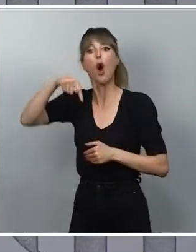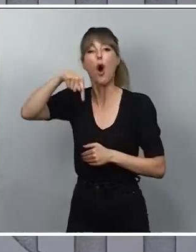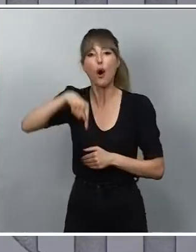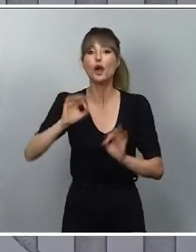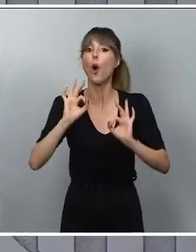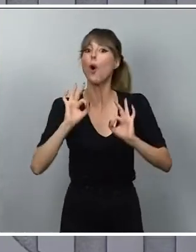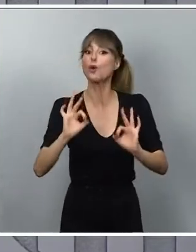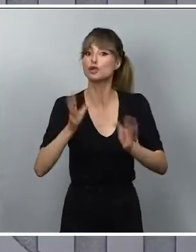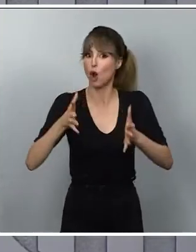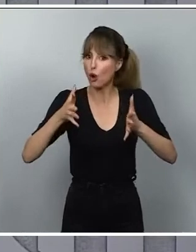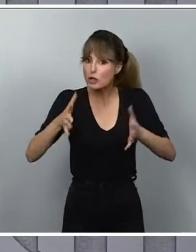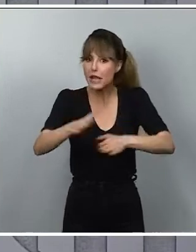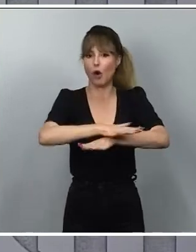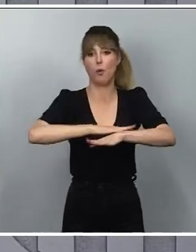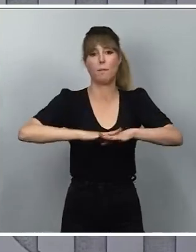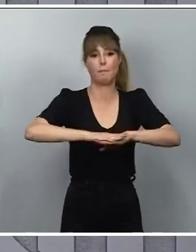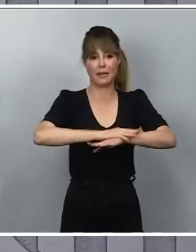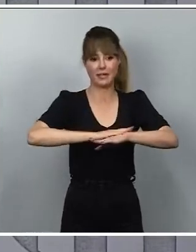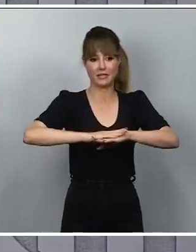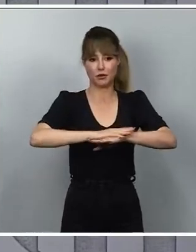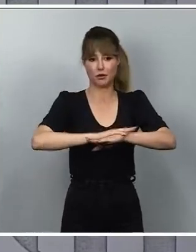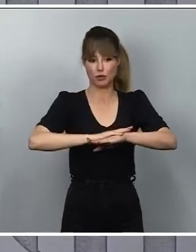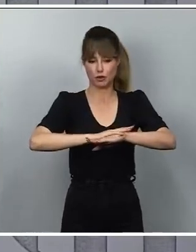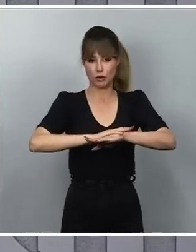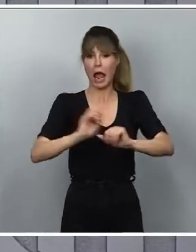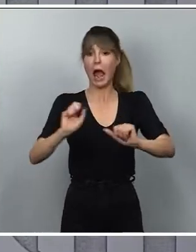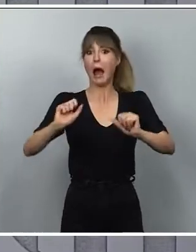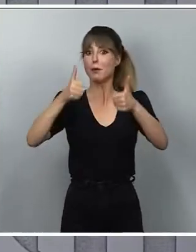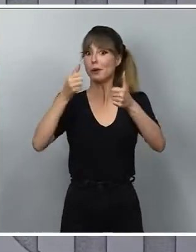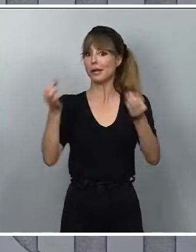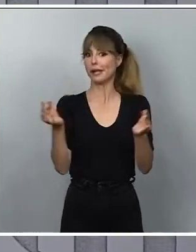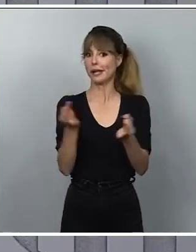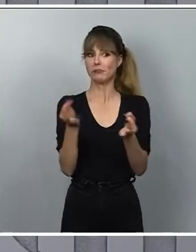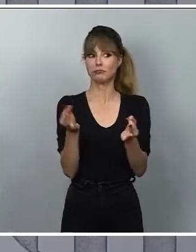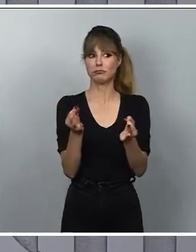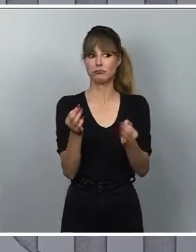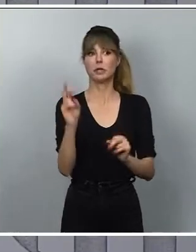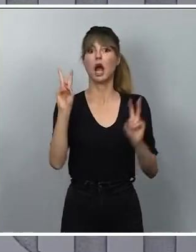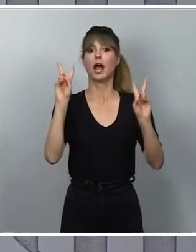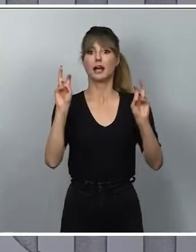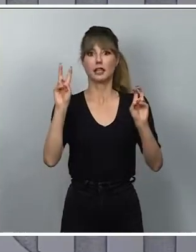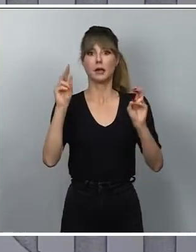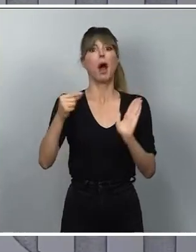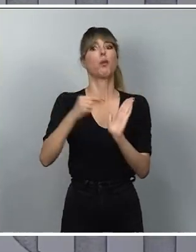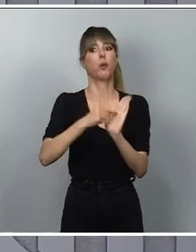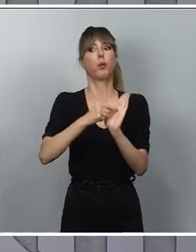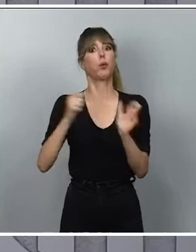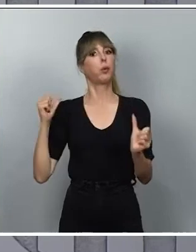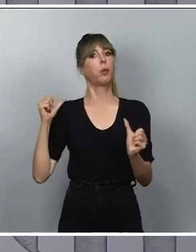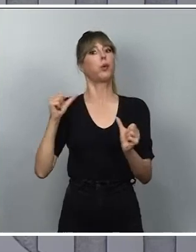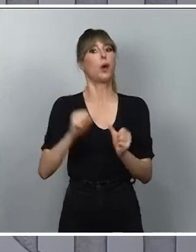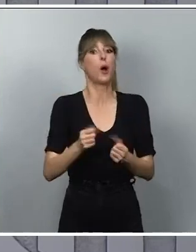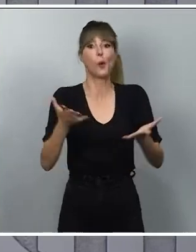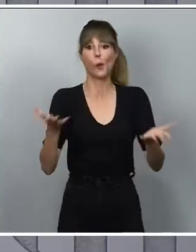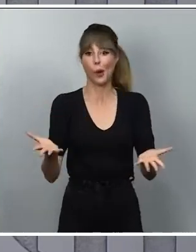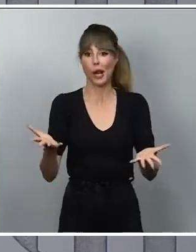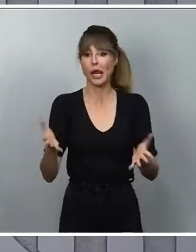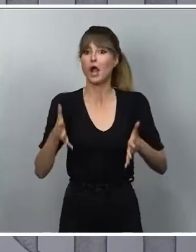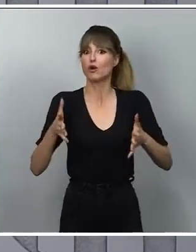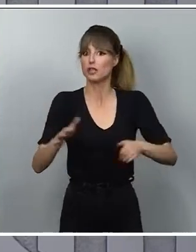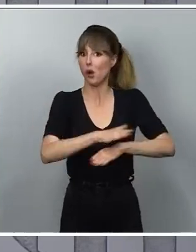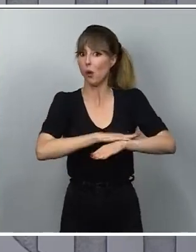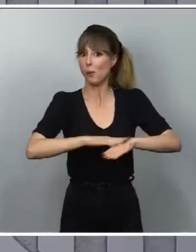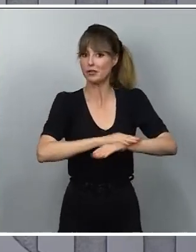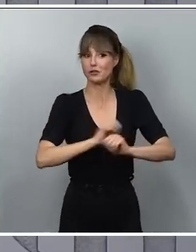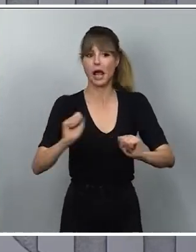mismo también en el consejo de ministros hemos aprobado un asunto altamente demandado que es aprobar en el consejo de ministros